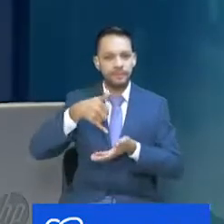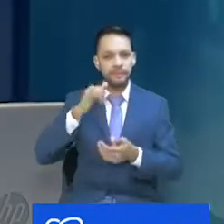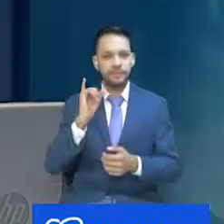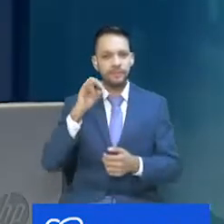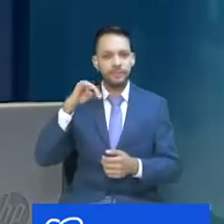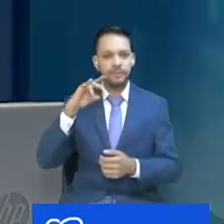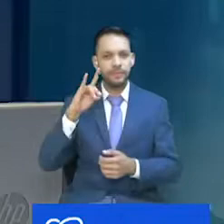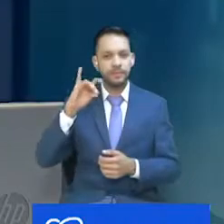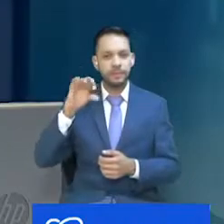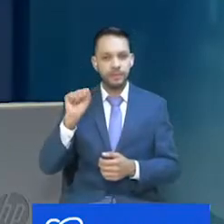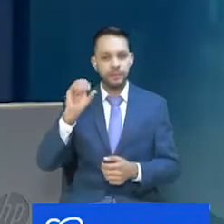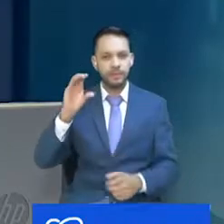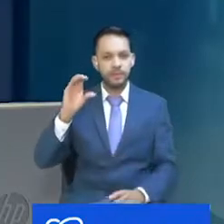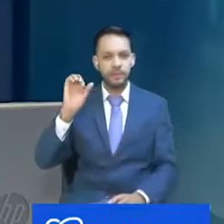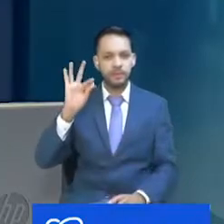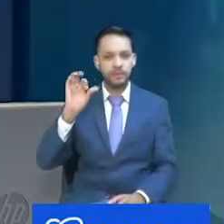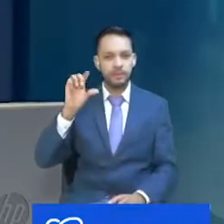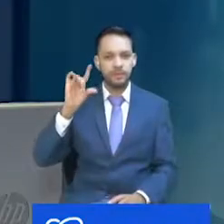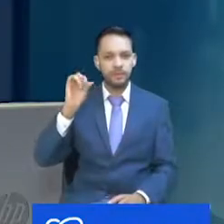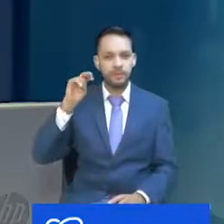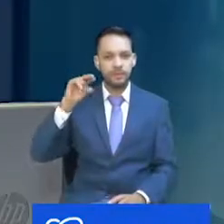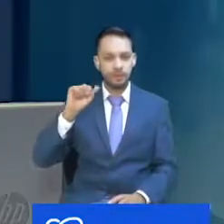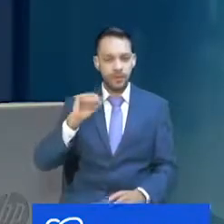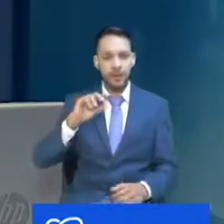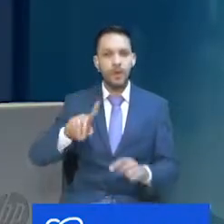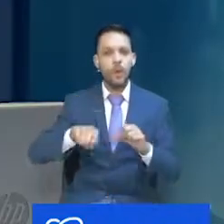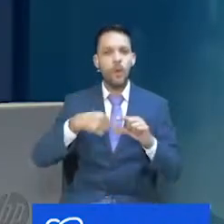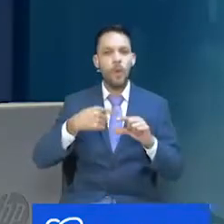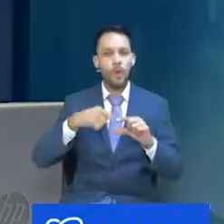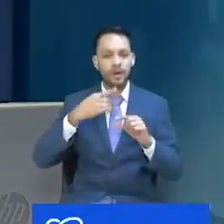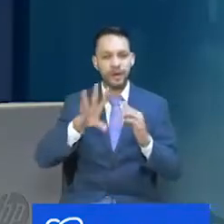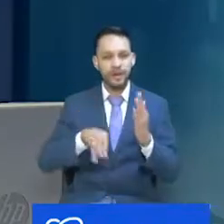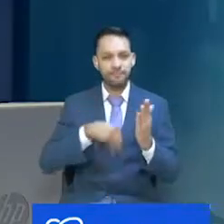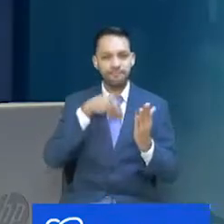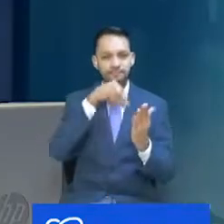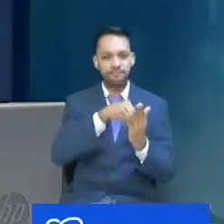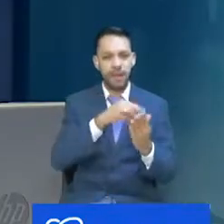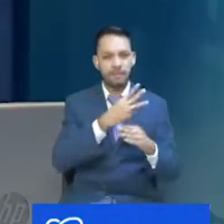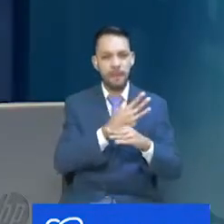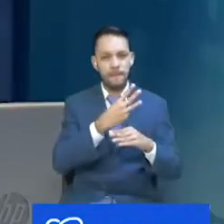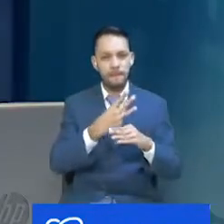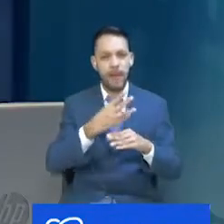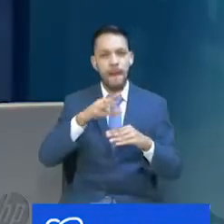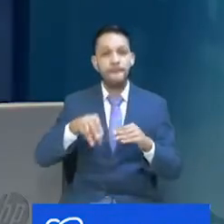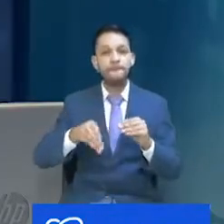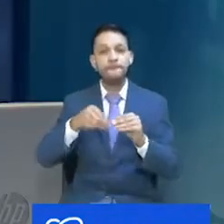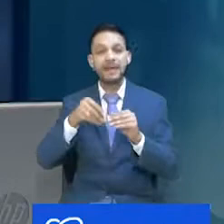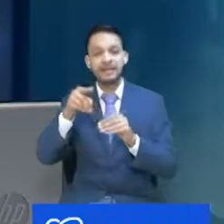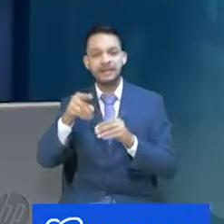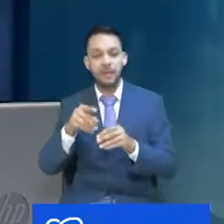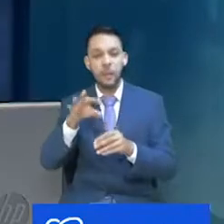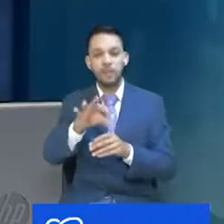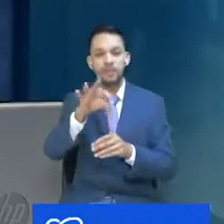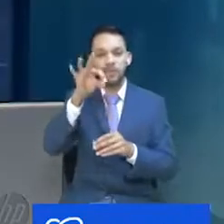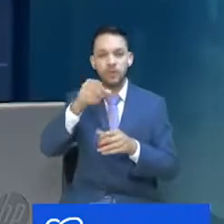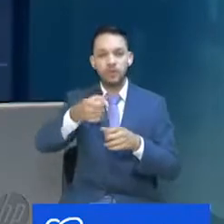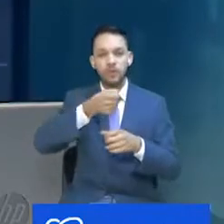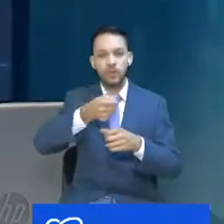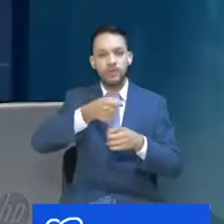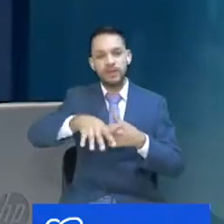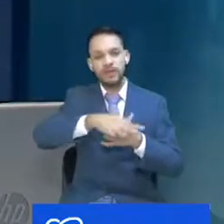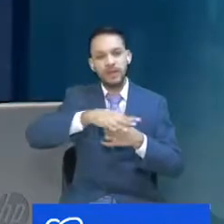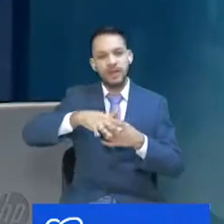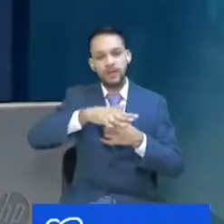premios india catalina puntocom realizar el registro ubicar la categoría 'mejor noticieron local o regional y votar por tele café